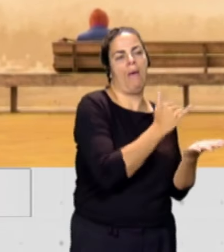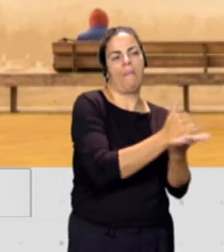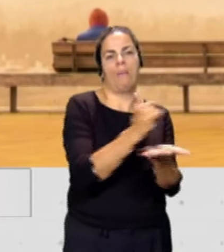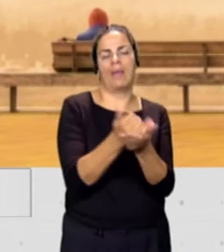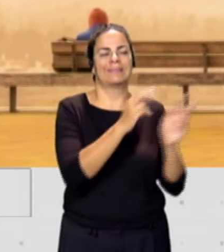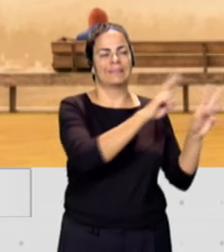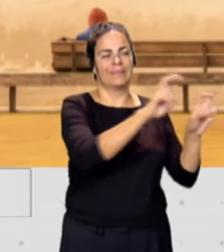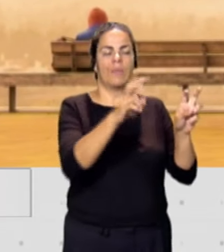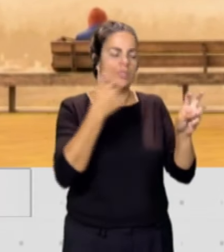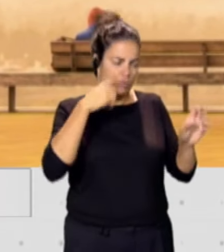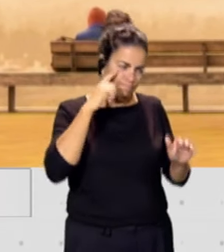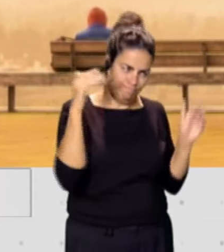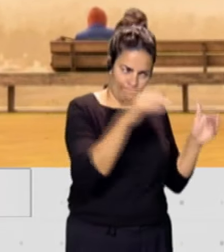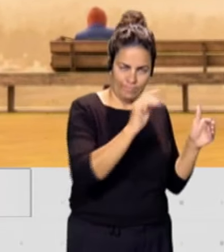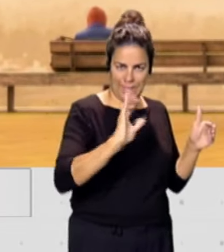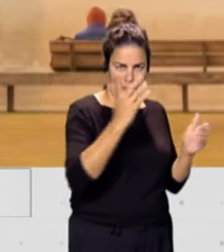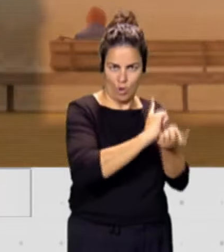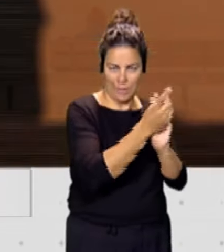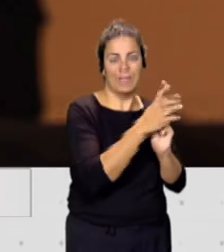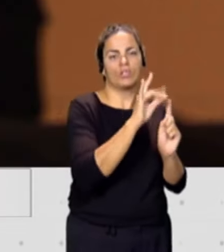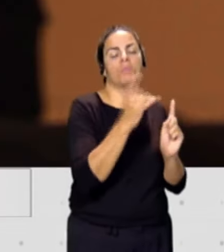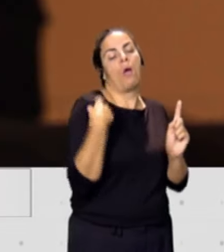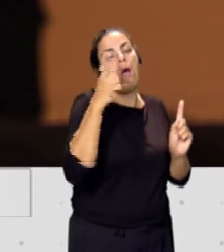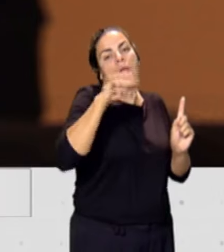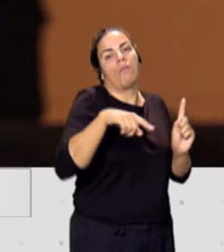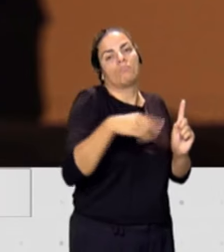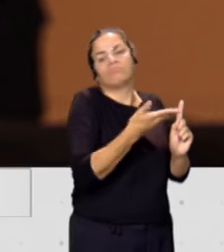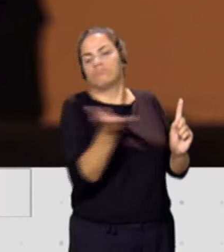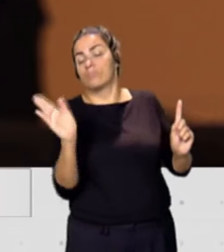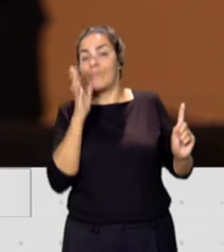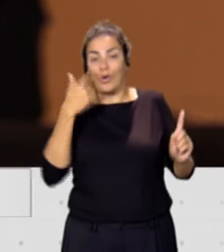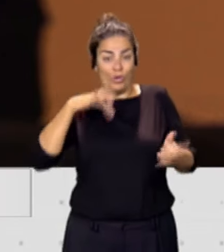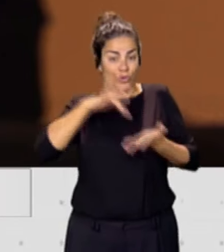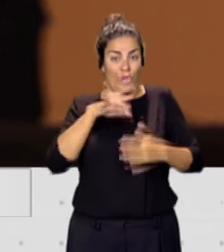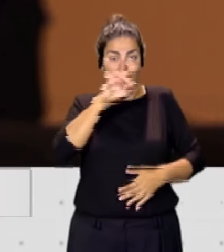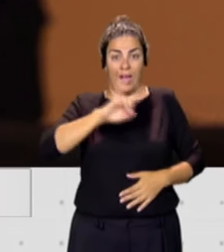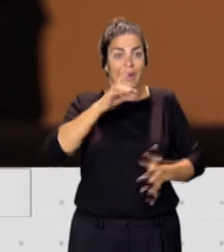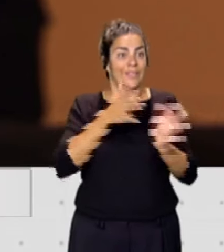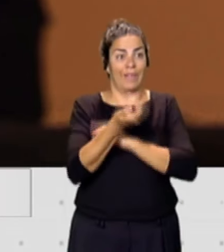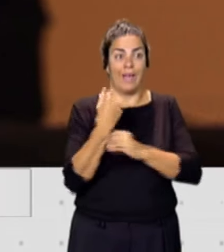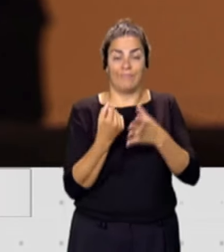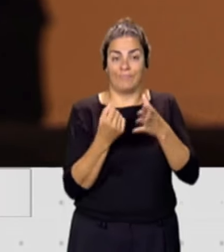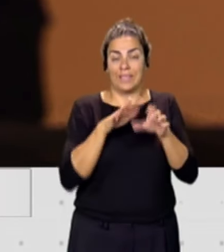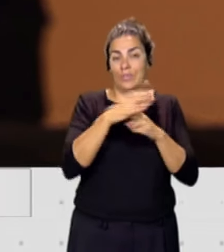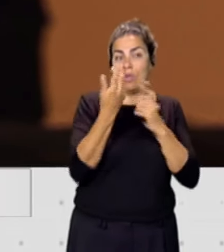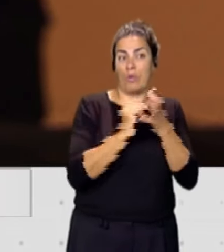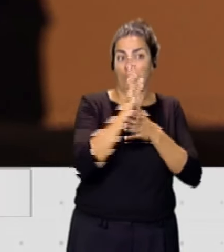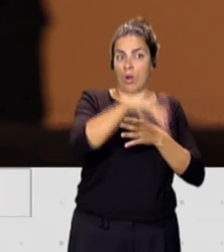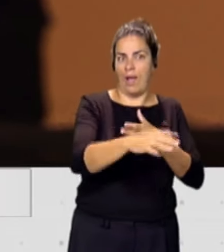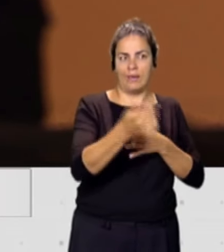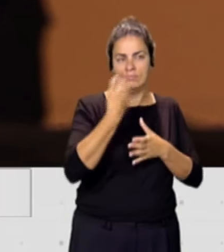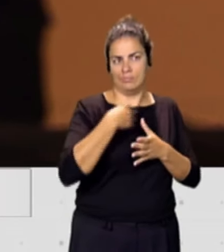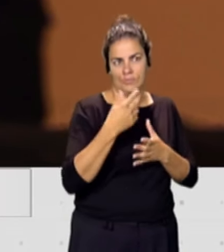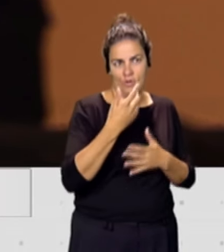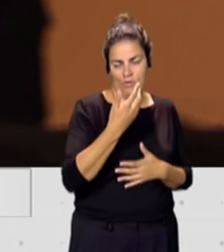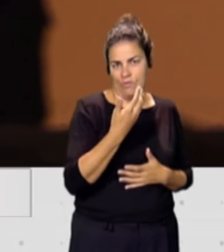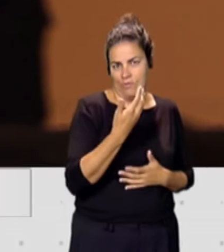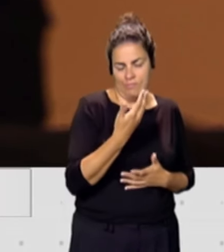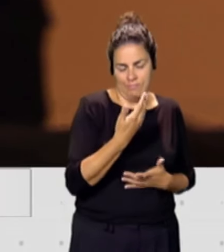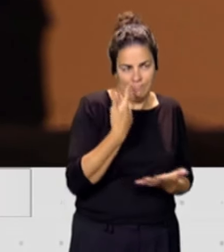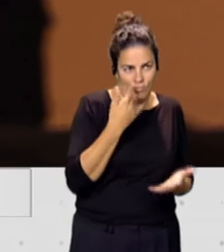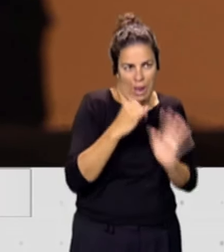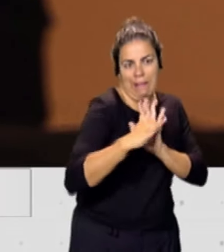es medicación exclusiva Pues sí al final estar en Canarias me tocó el volcán de cerca lo cubrí pude publicar en en